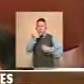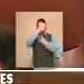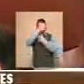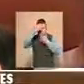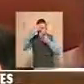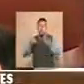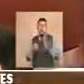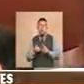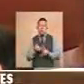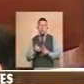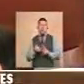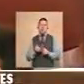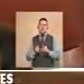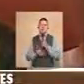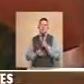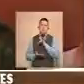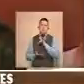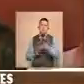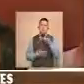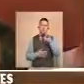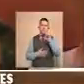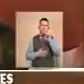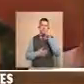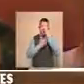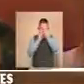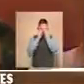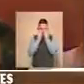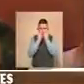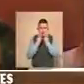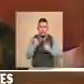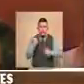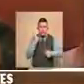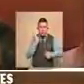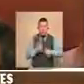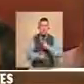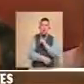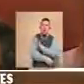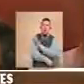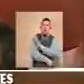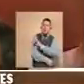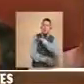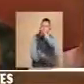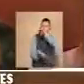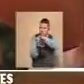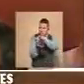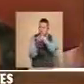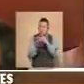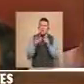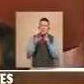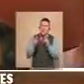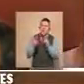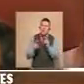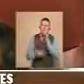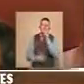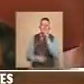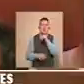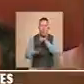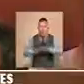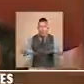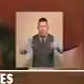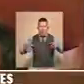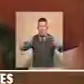de la FARC, del ELN, de los paramilitares, donde era el